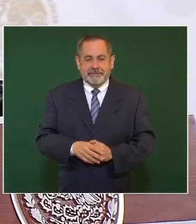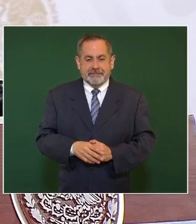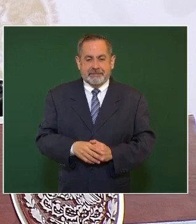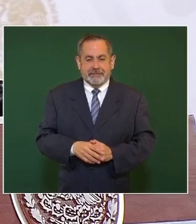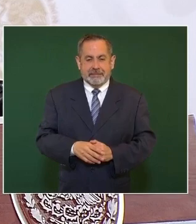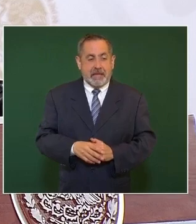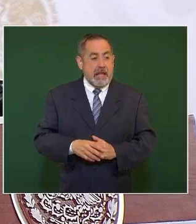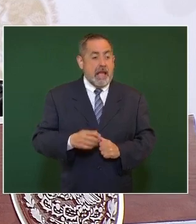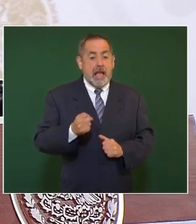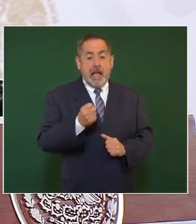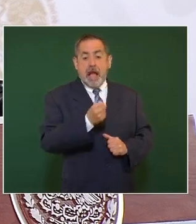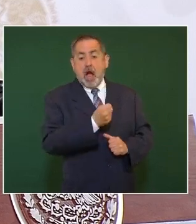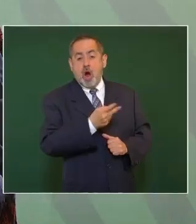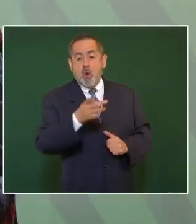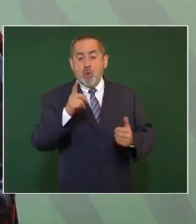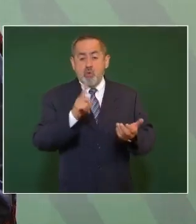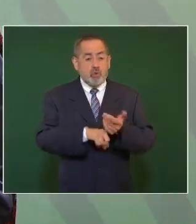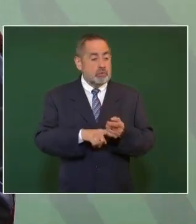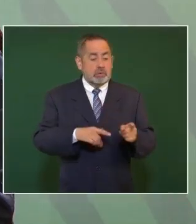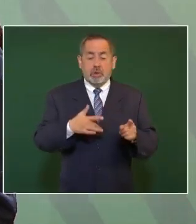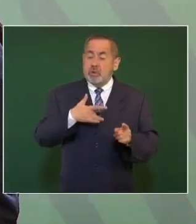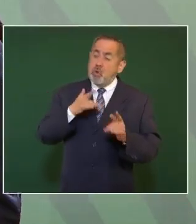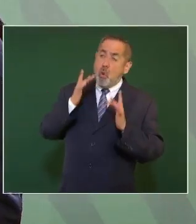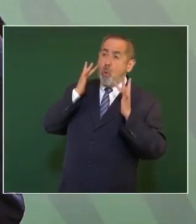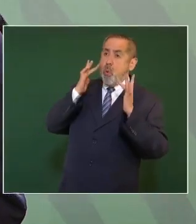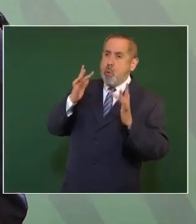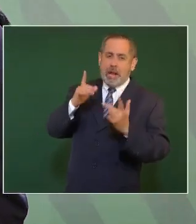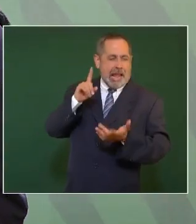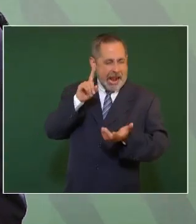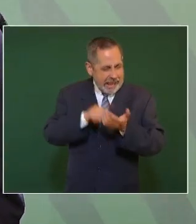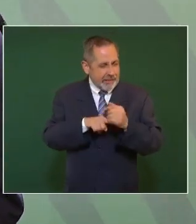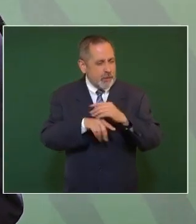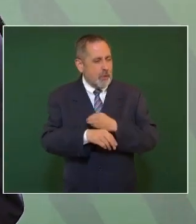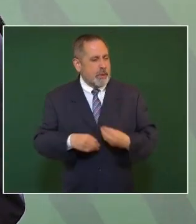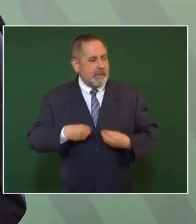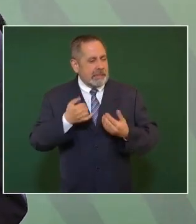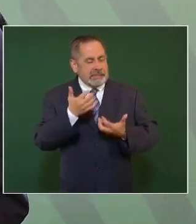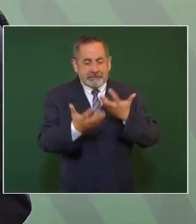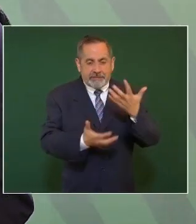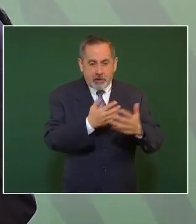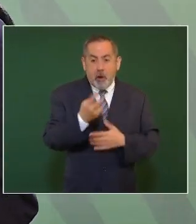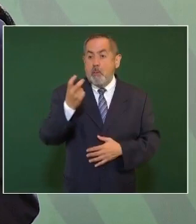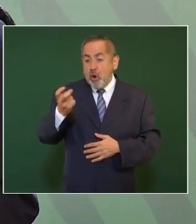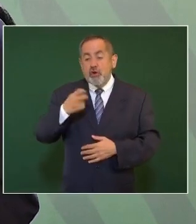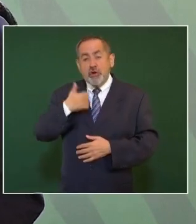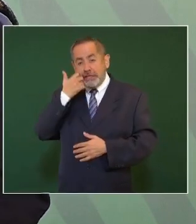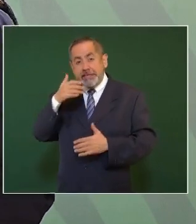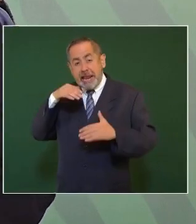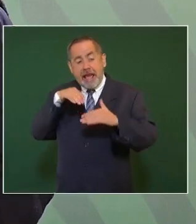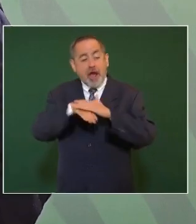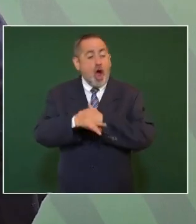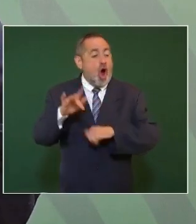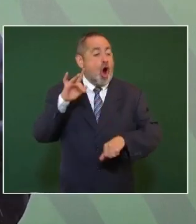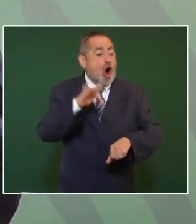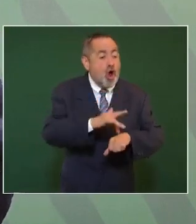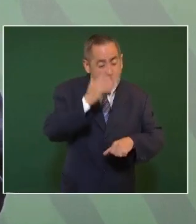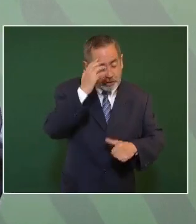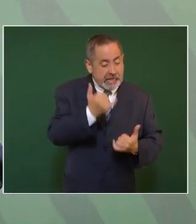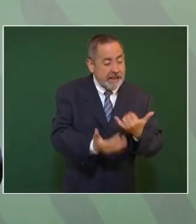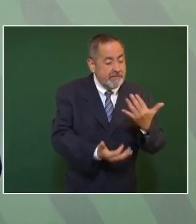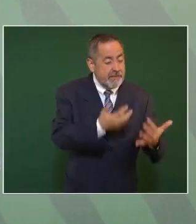se sienten santificados. Nada más por eso me gustaría irme. Eso me